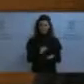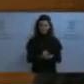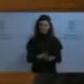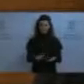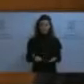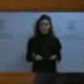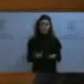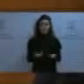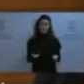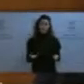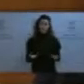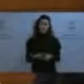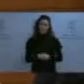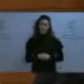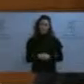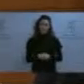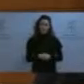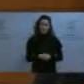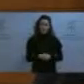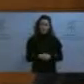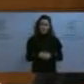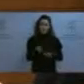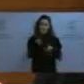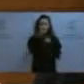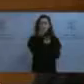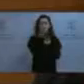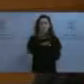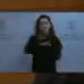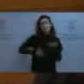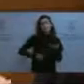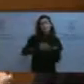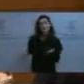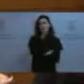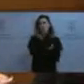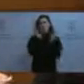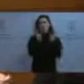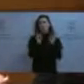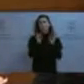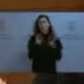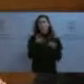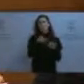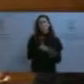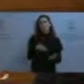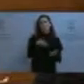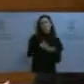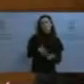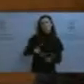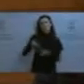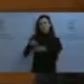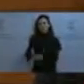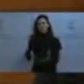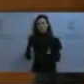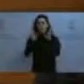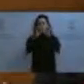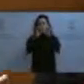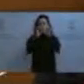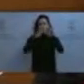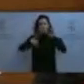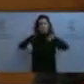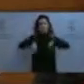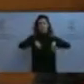que desearíamos, es noticia en prensa por los continuos atascos, tapones y caos